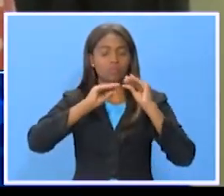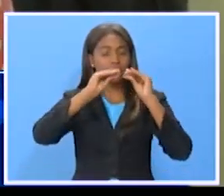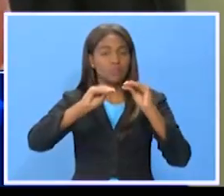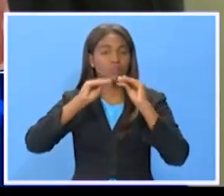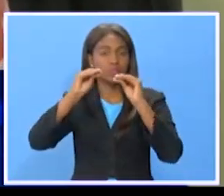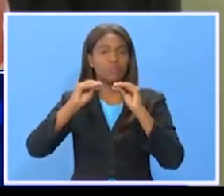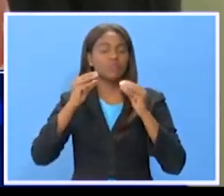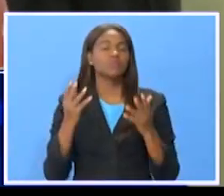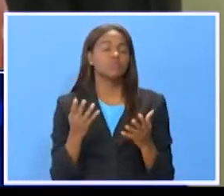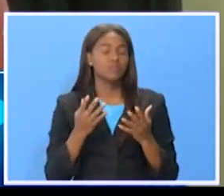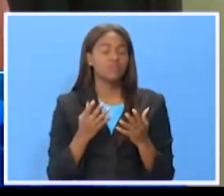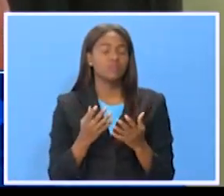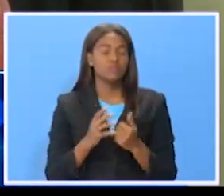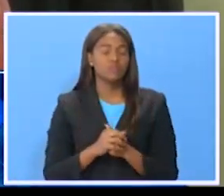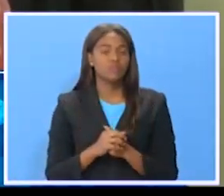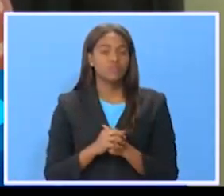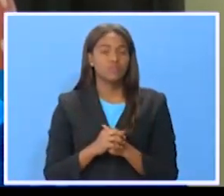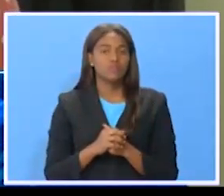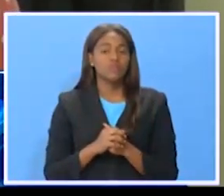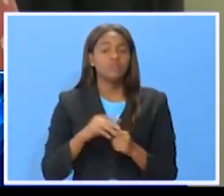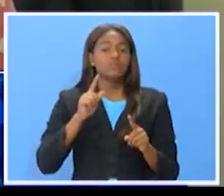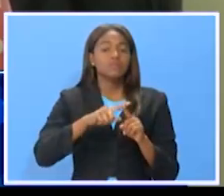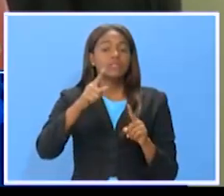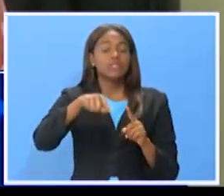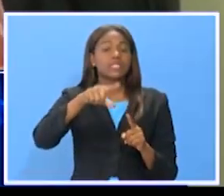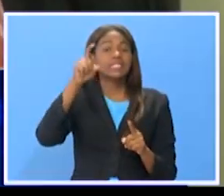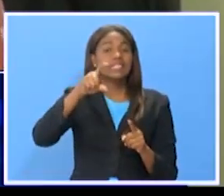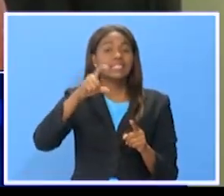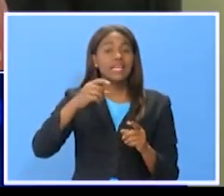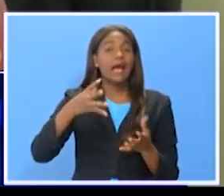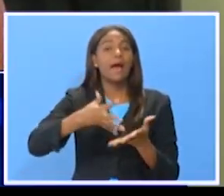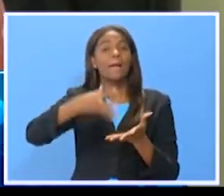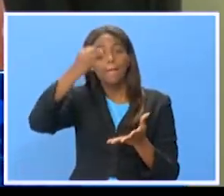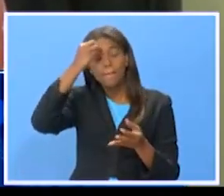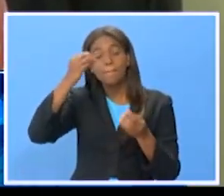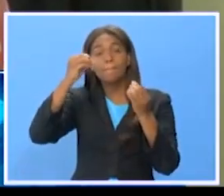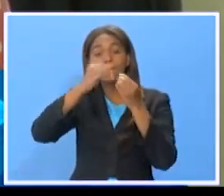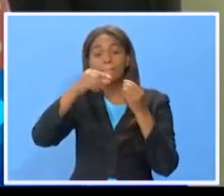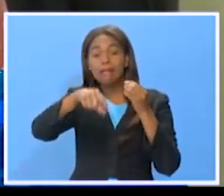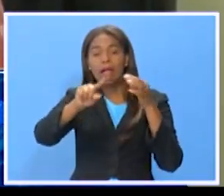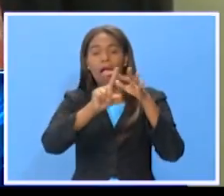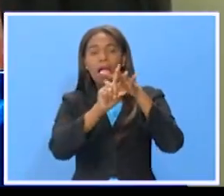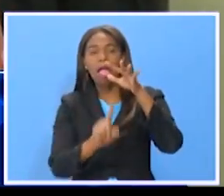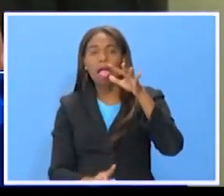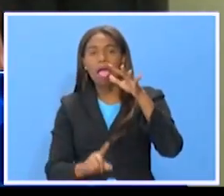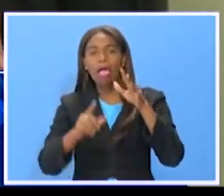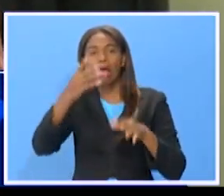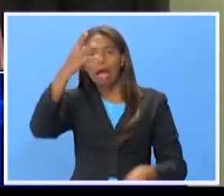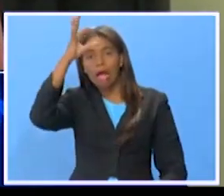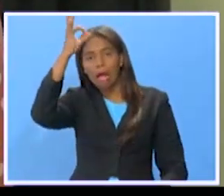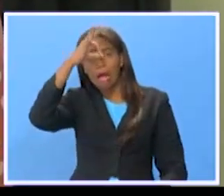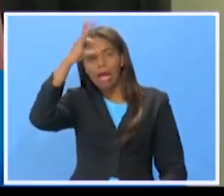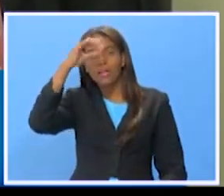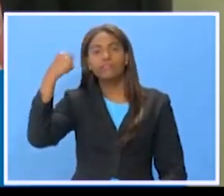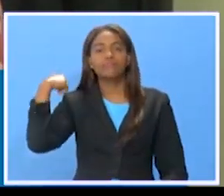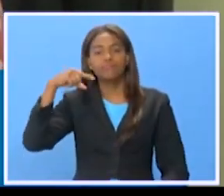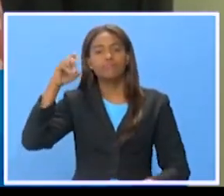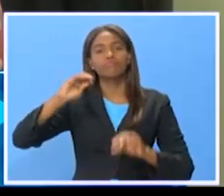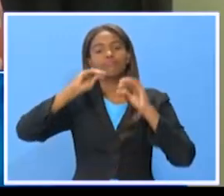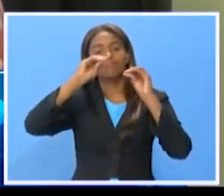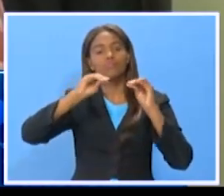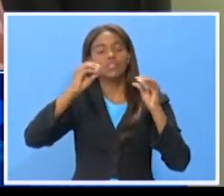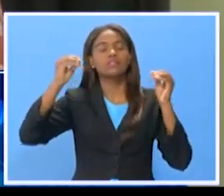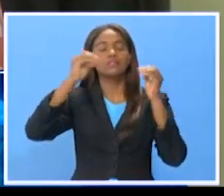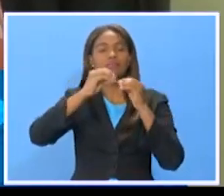dimos cuenta de que sí necesitaban reforzar aquellas áreas que vimos nosotros a través de la evaluación diagnóstica